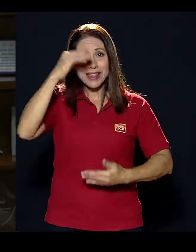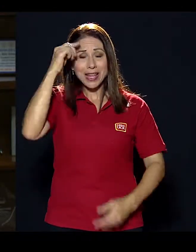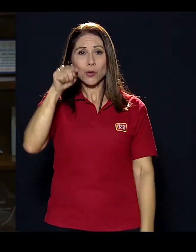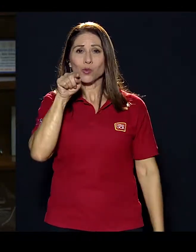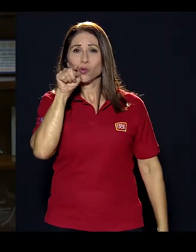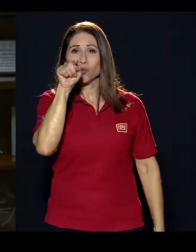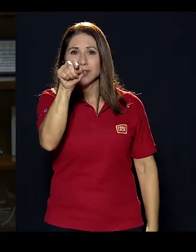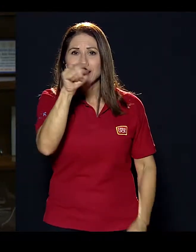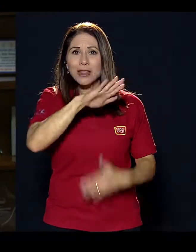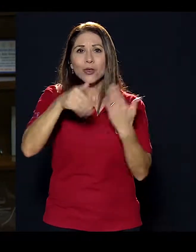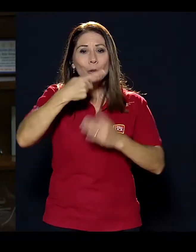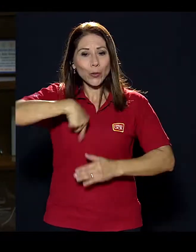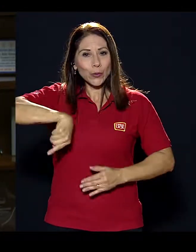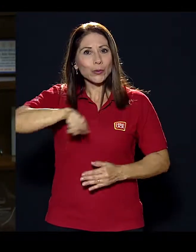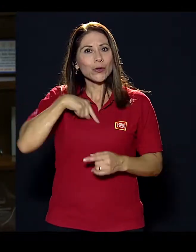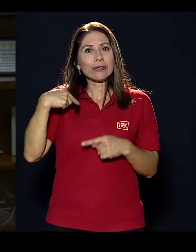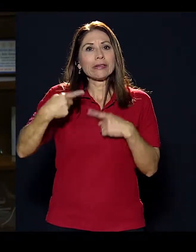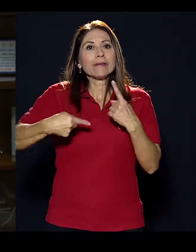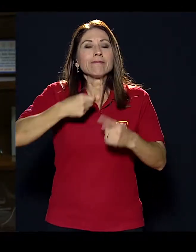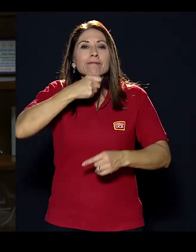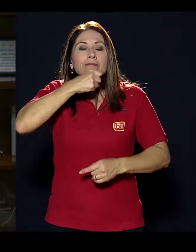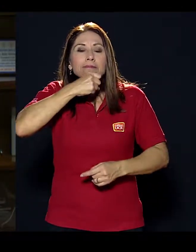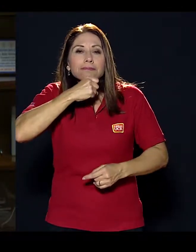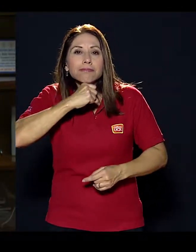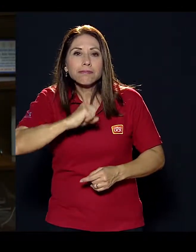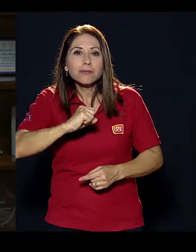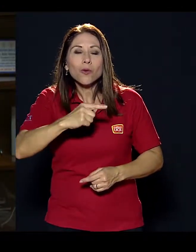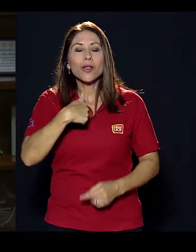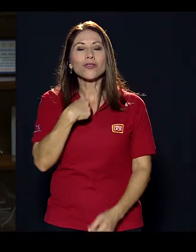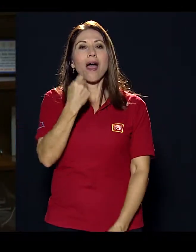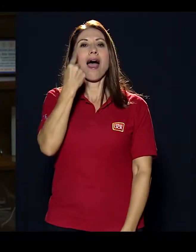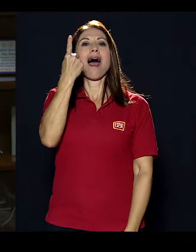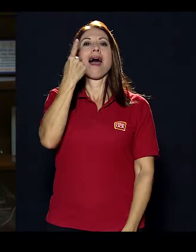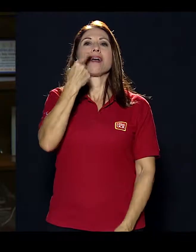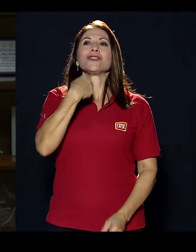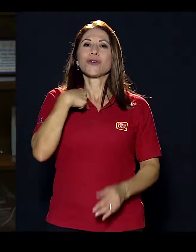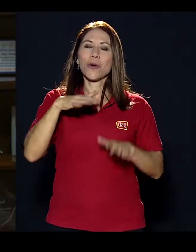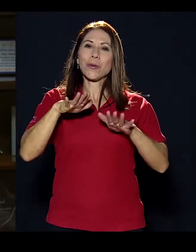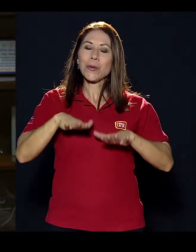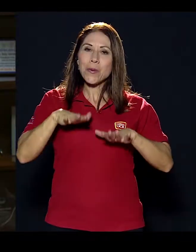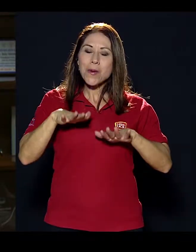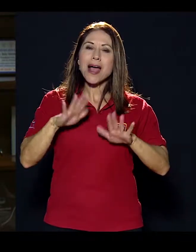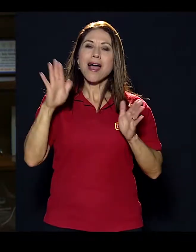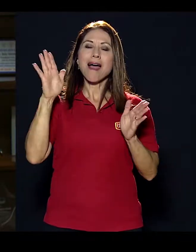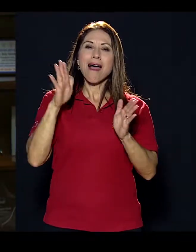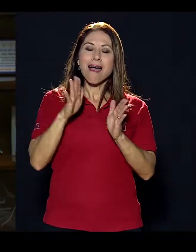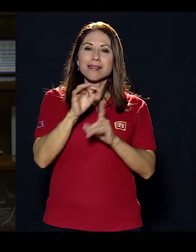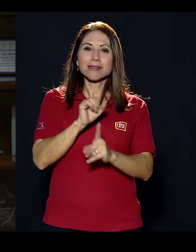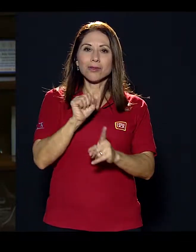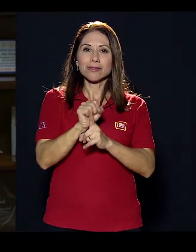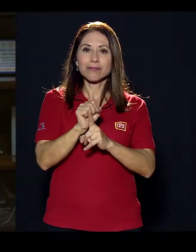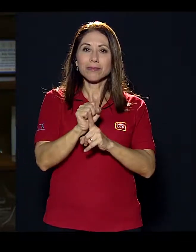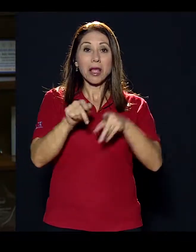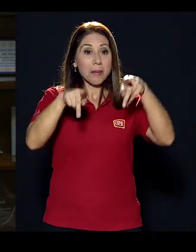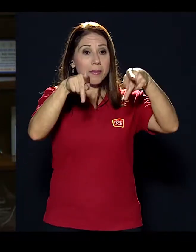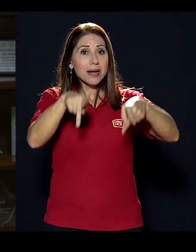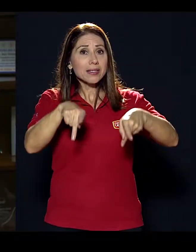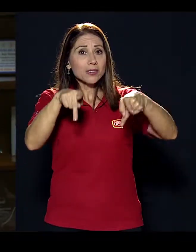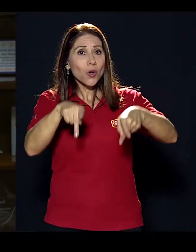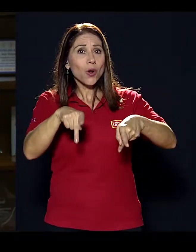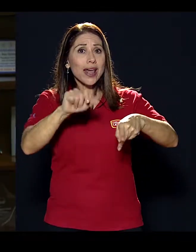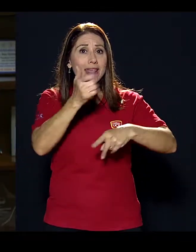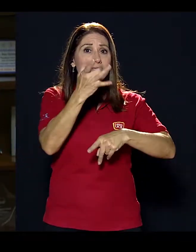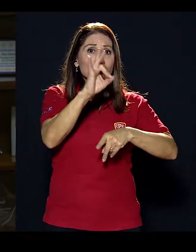aprender. Todas y todos estamos envejeciendo. Cuando yo entienda eso, voy a calmar mucho de esto. Y que el mismo trato